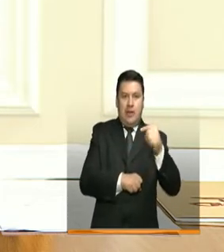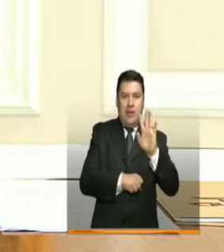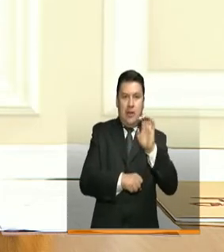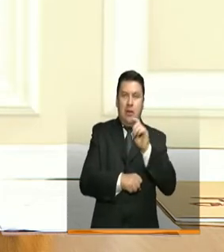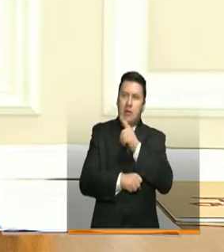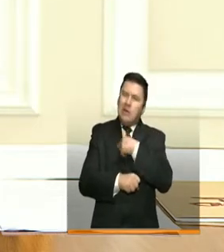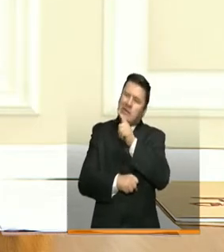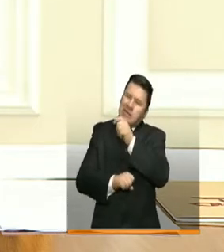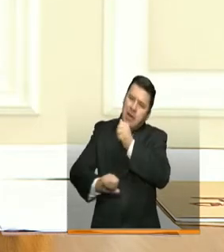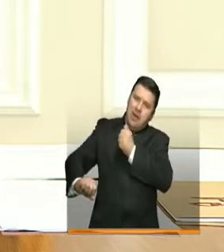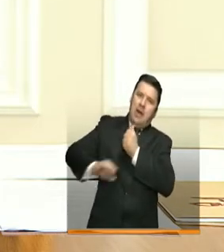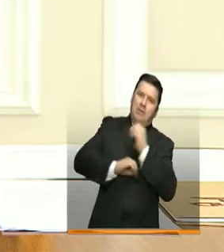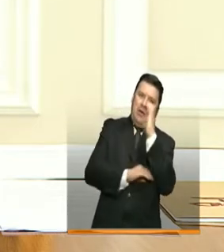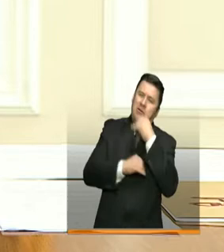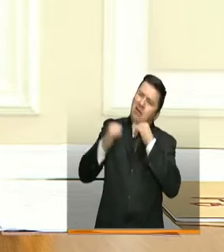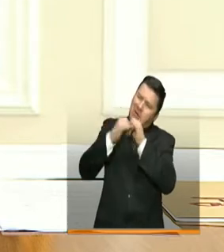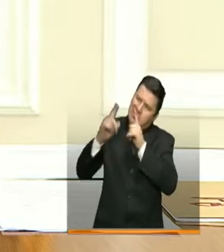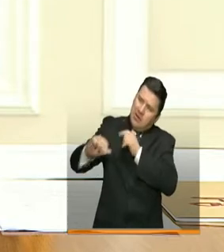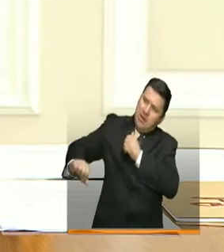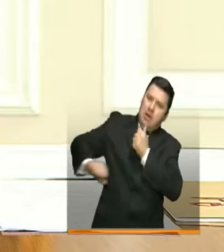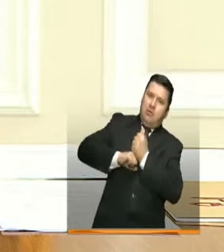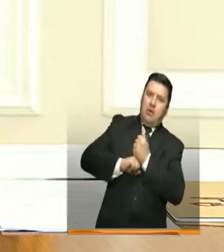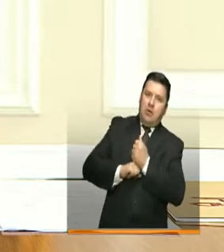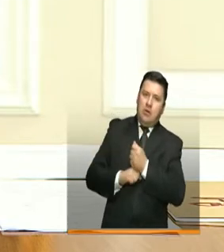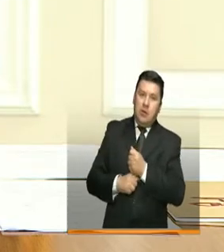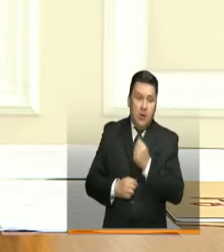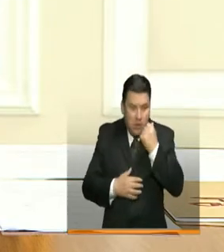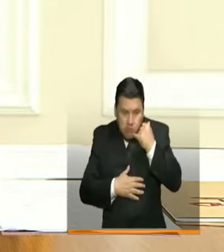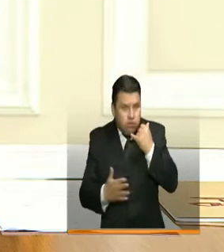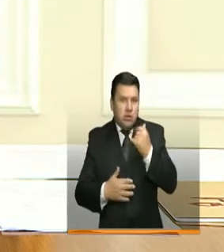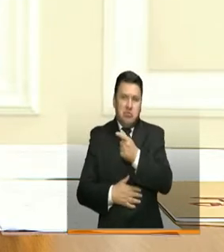apoyo para Colombia. Y quiero decir